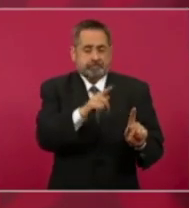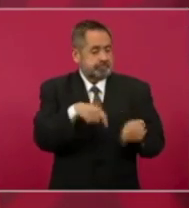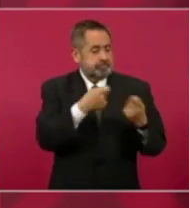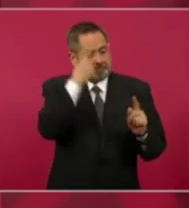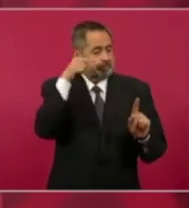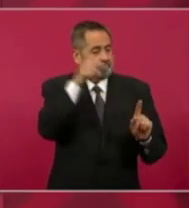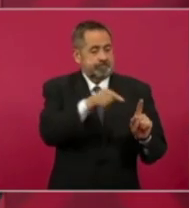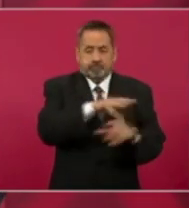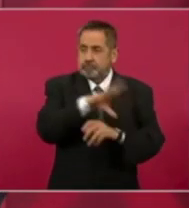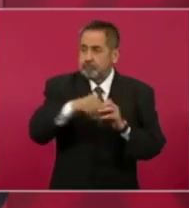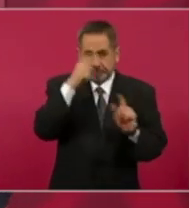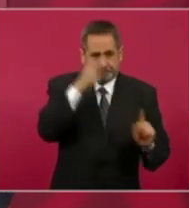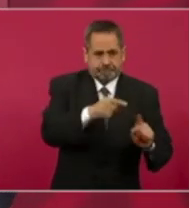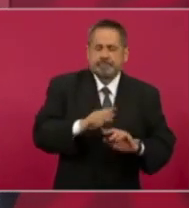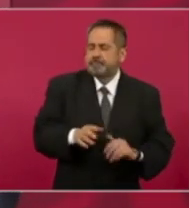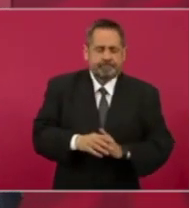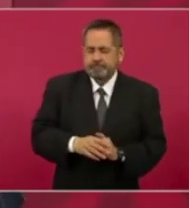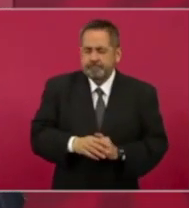privilegios,